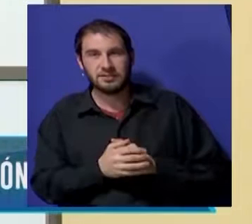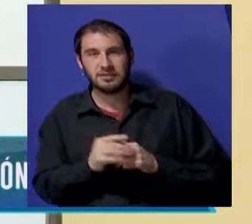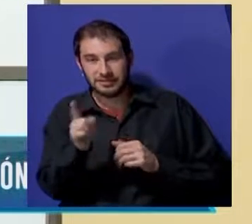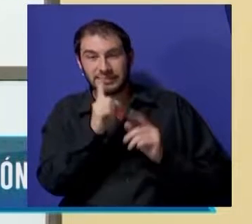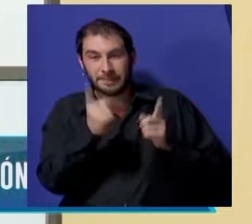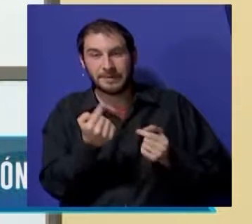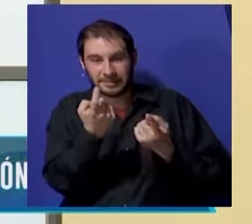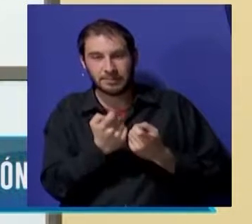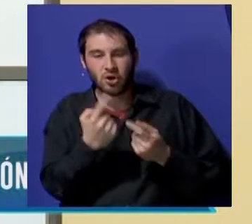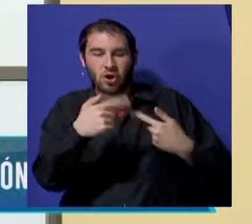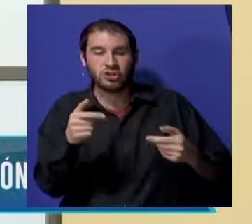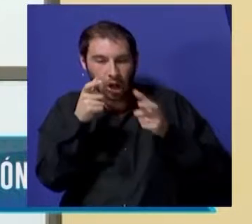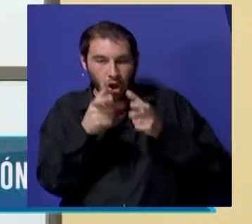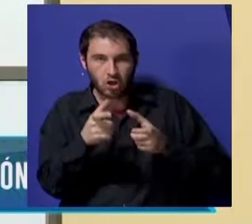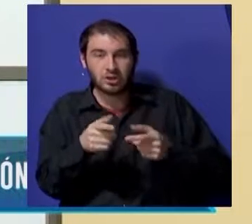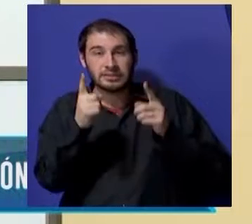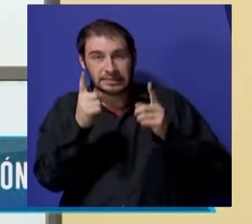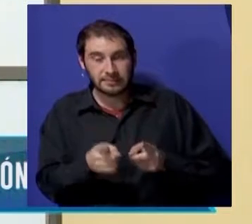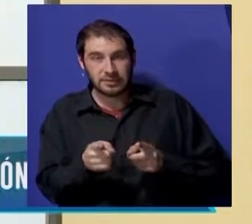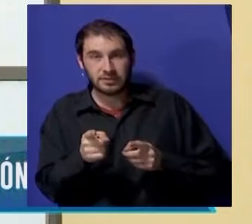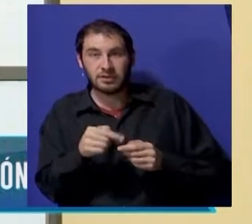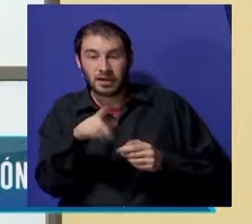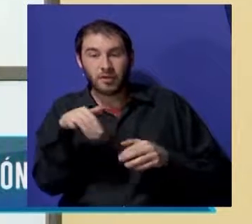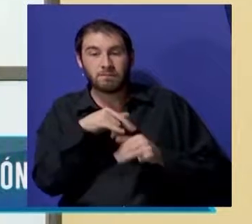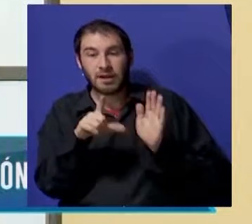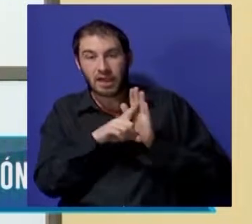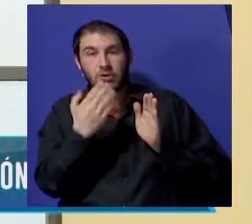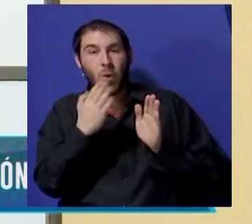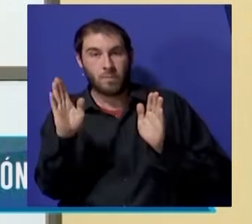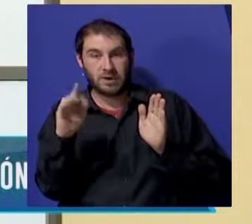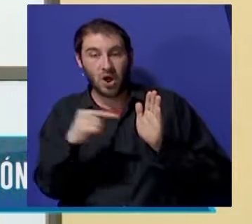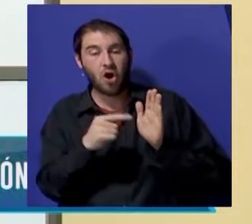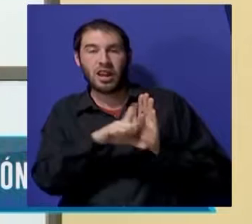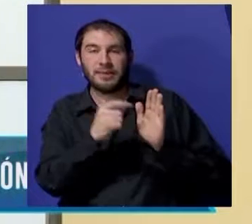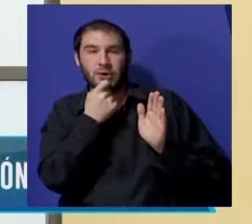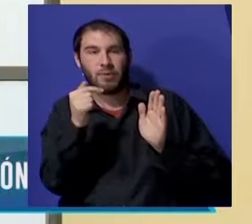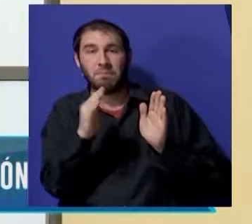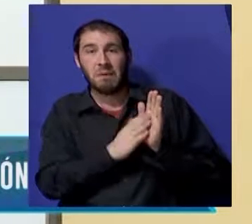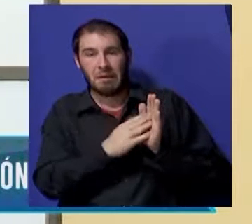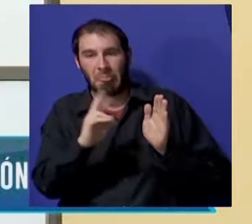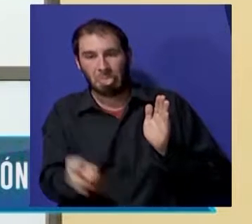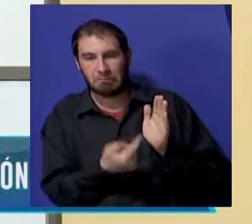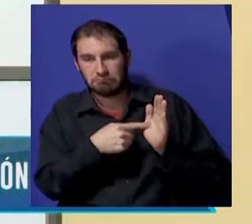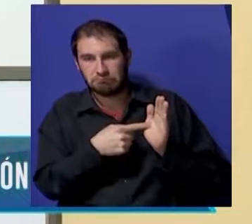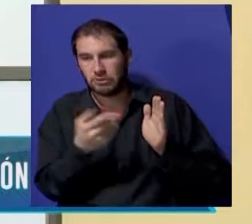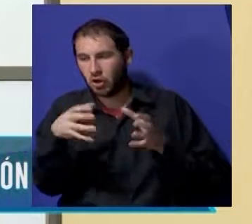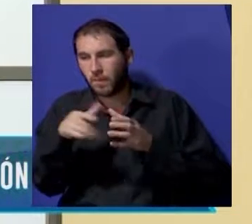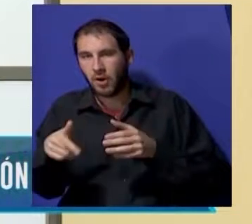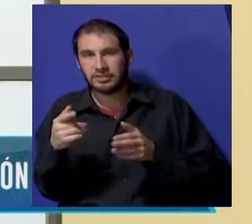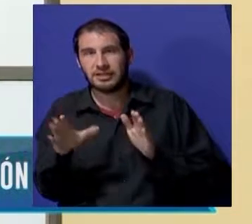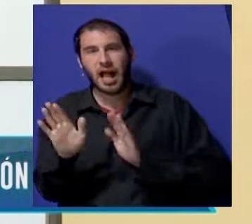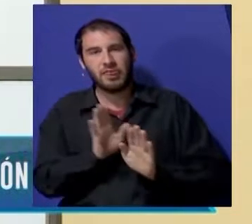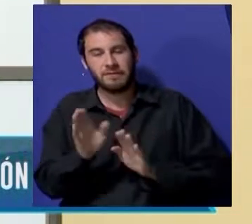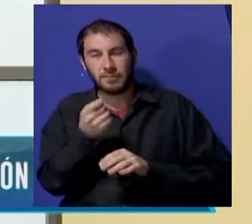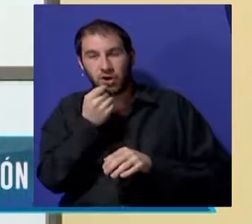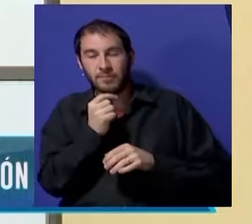necesitamos organismos de control que hagan cumplir esa ley. Porque hoy la ley puede ser algún papel muerto si no tenemos un organismo que nos defienda